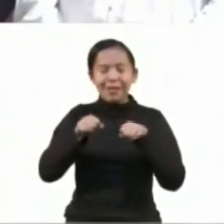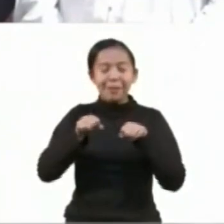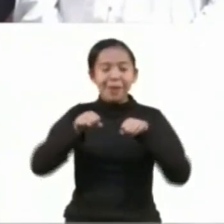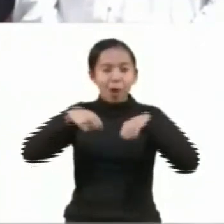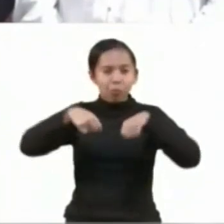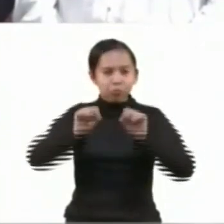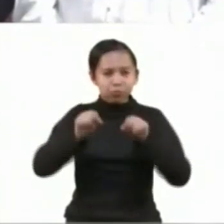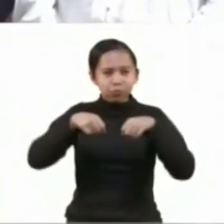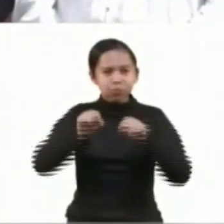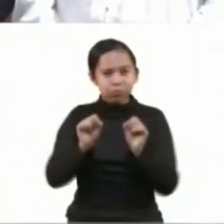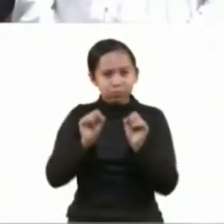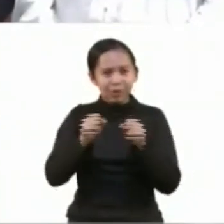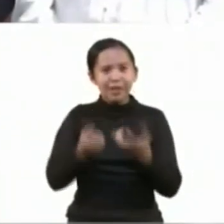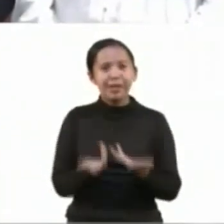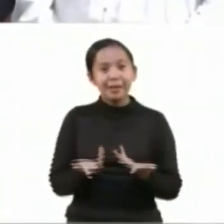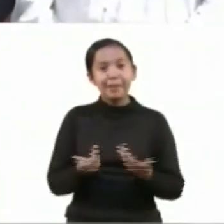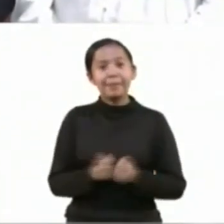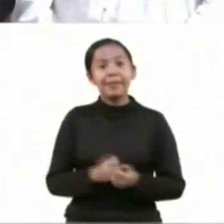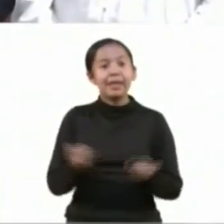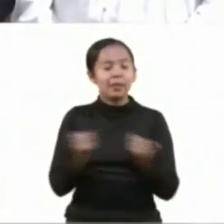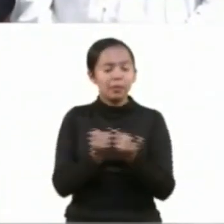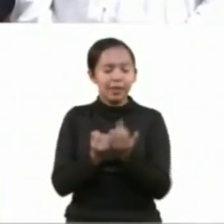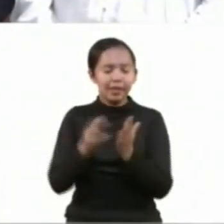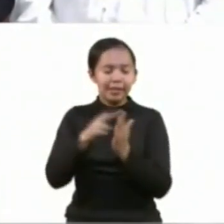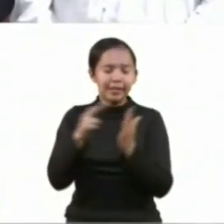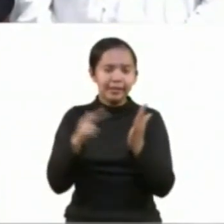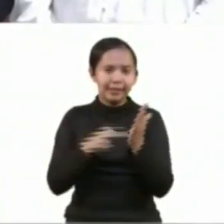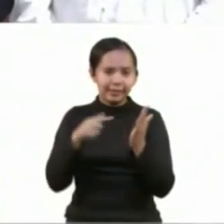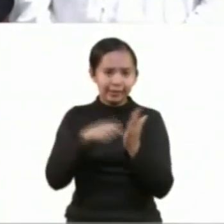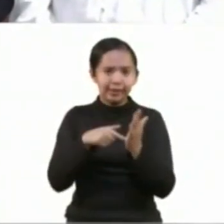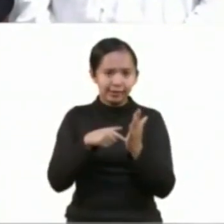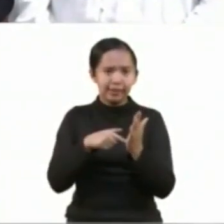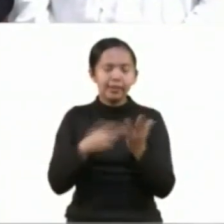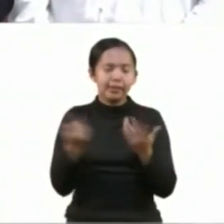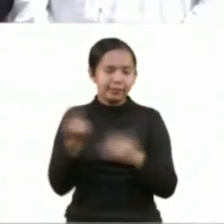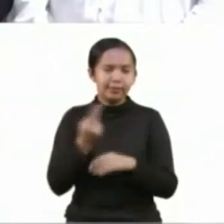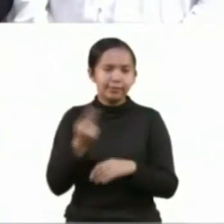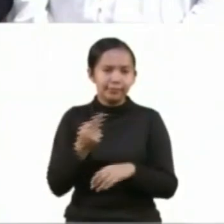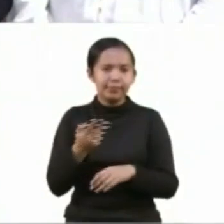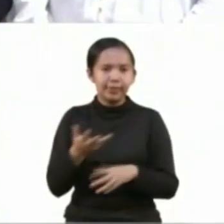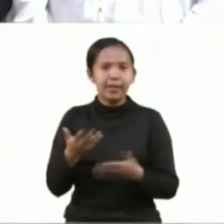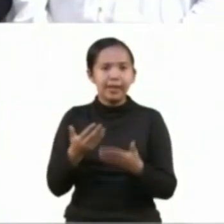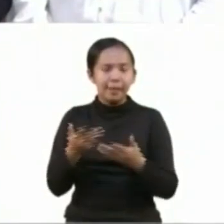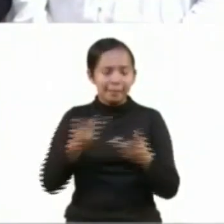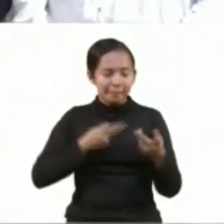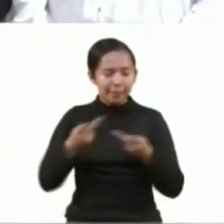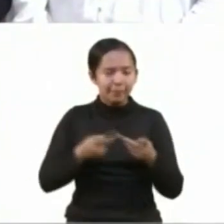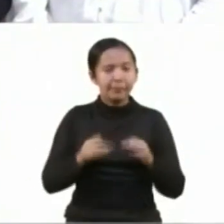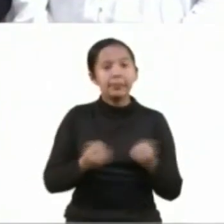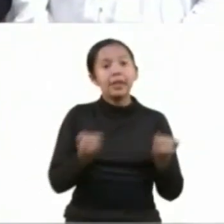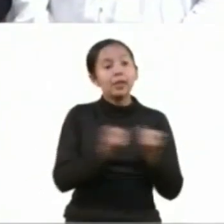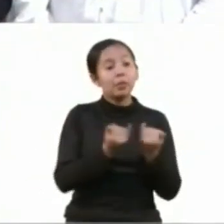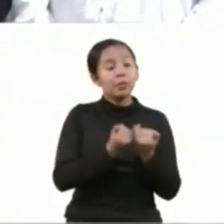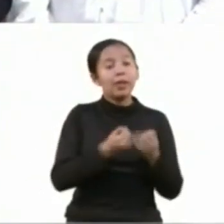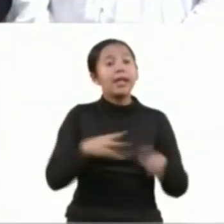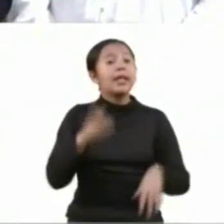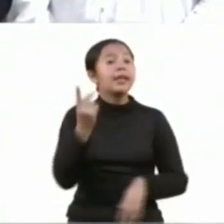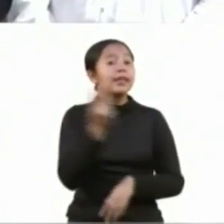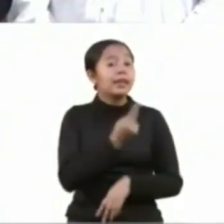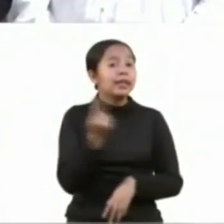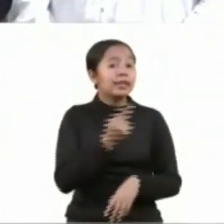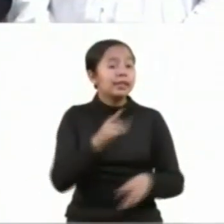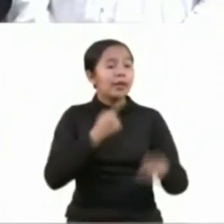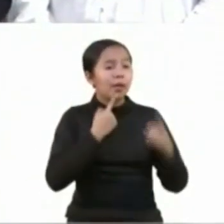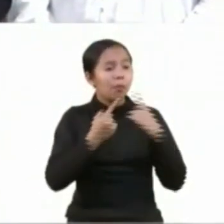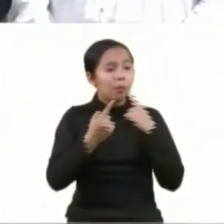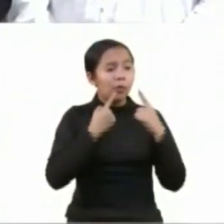disposiciones en el reglamento de tránsito mi opinión es que tiene que haber diálogo para explicar a la sociedad y